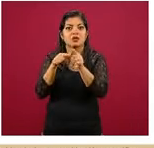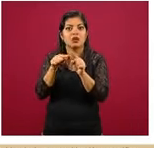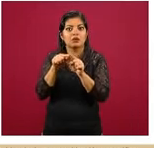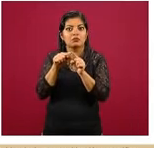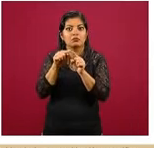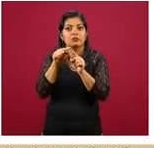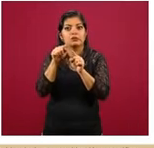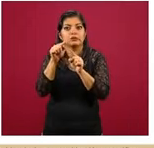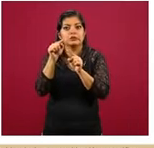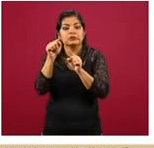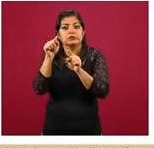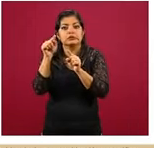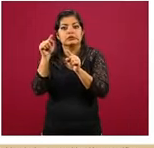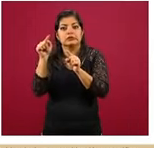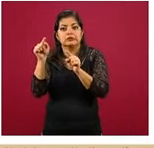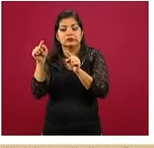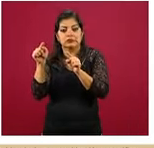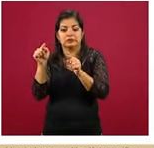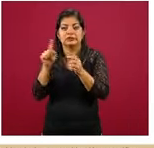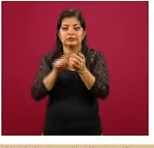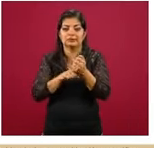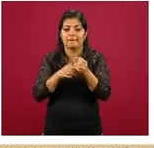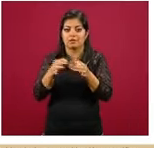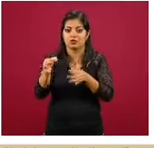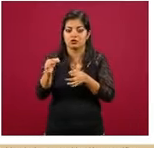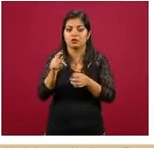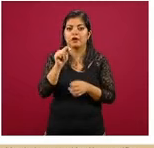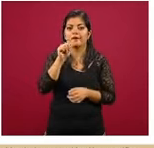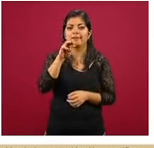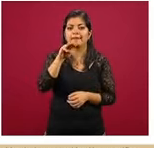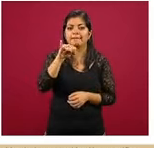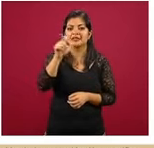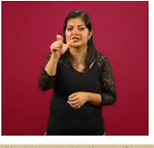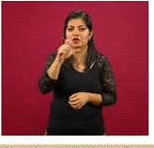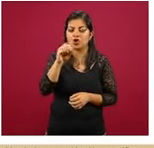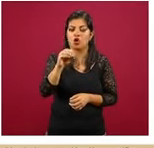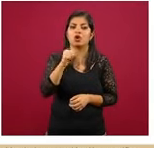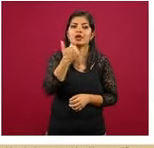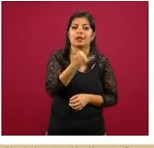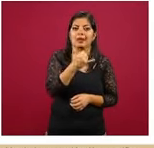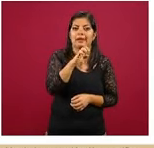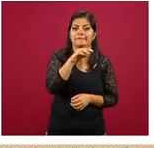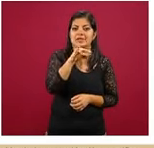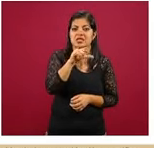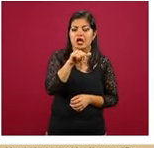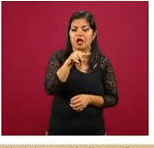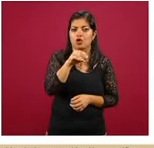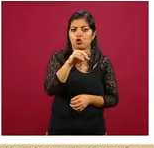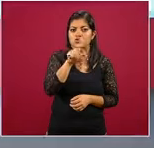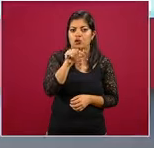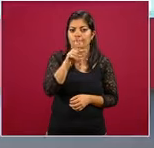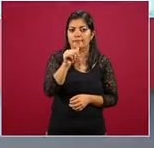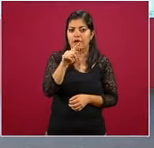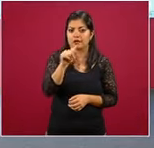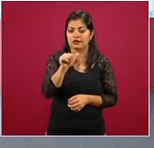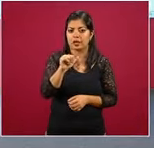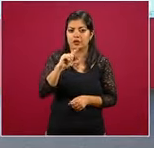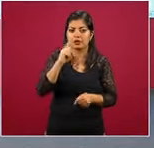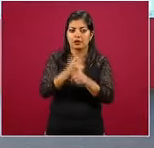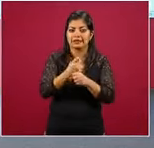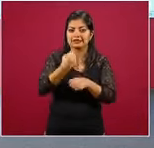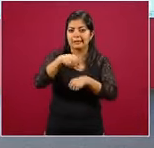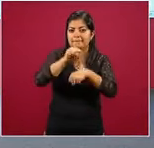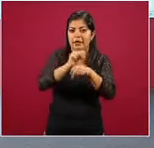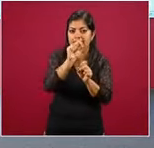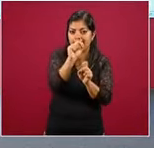tendencia ligeramente ascendente que traía municipio. Temixco y Emiliano Zapata alcanzaron sus mayores tasas de incidencia entre la